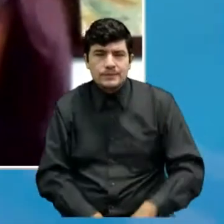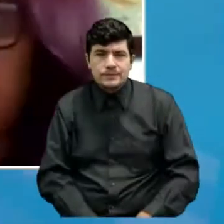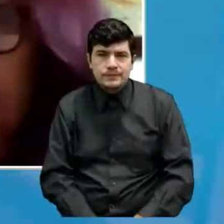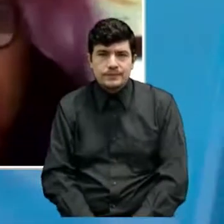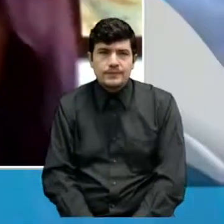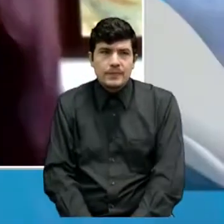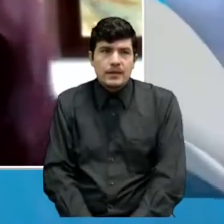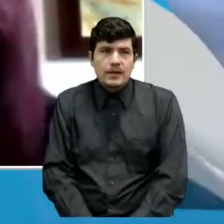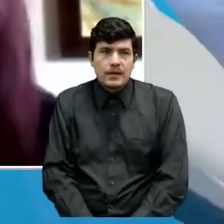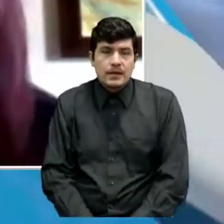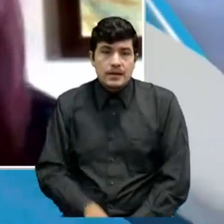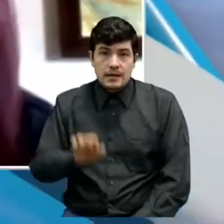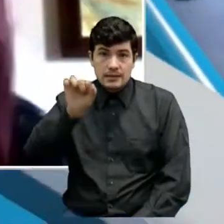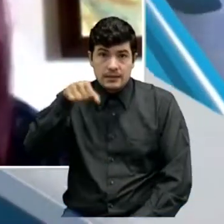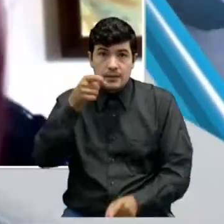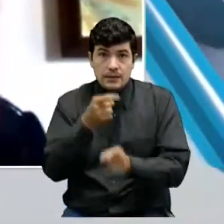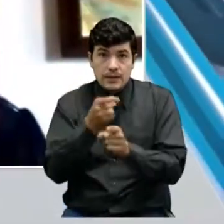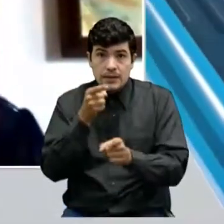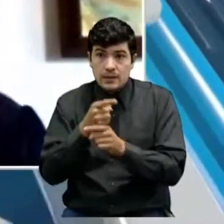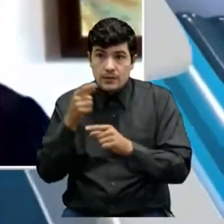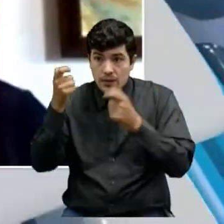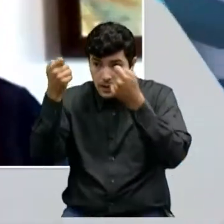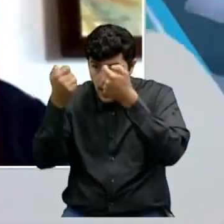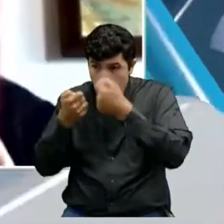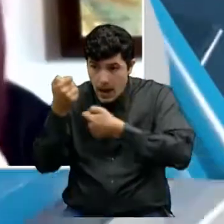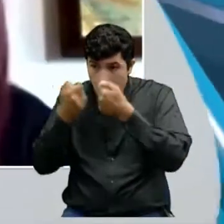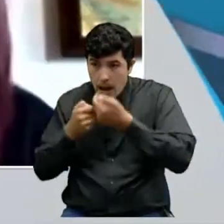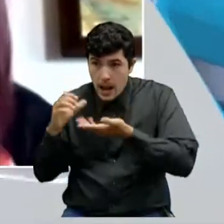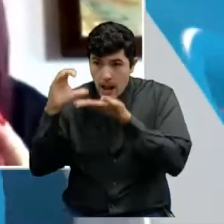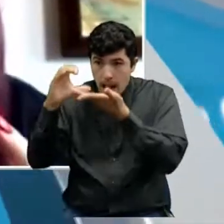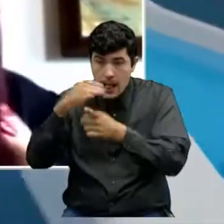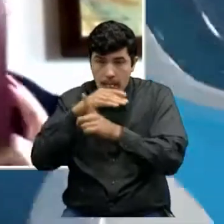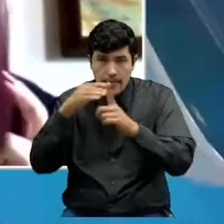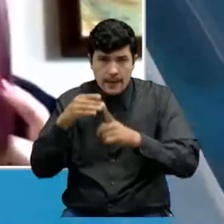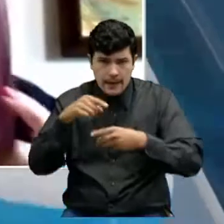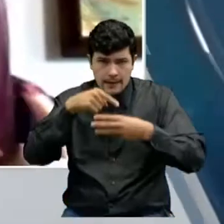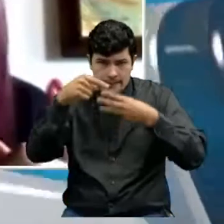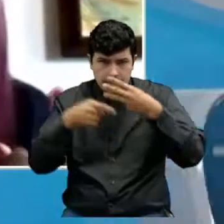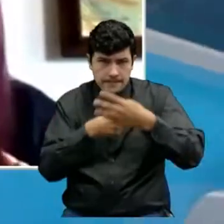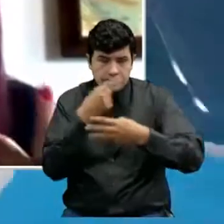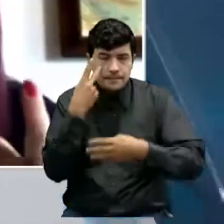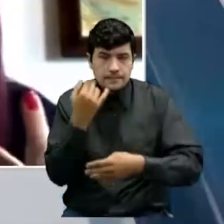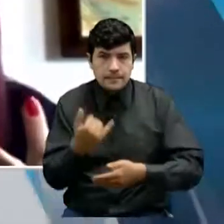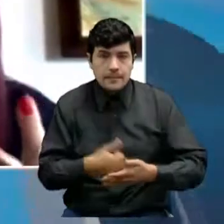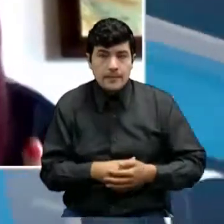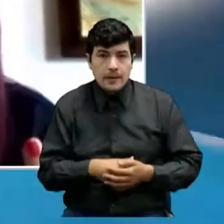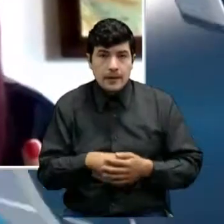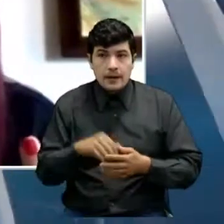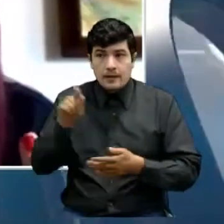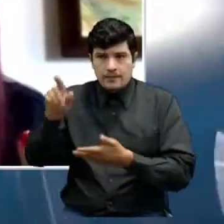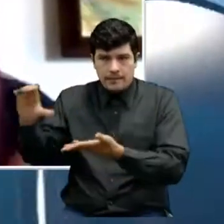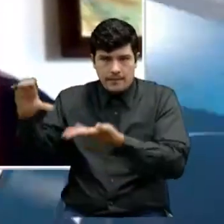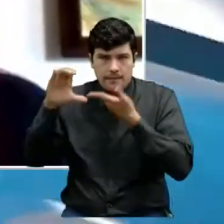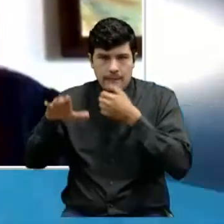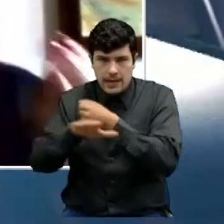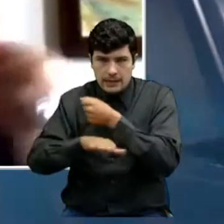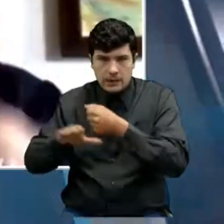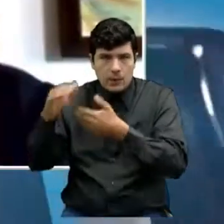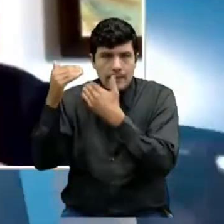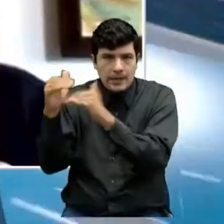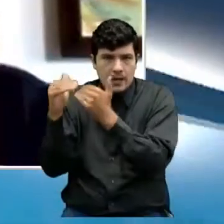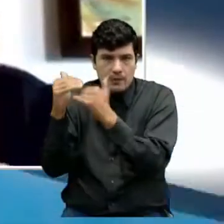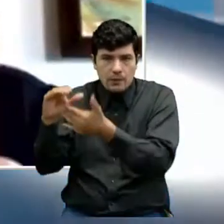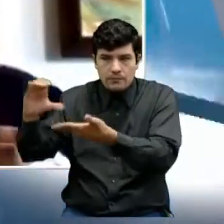la liquidación de la prima hay que tener en cuenta que se tienen los siguientes ítems. Tenemos que hay un salario básico. A